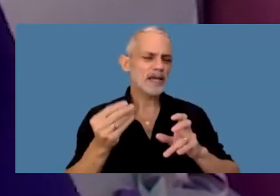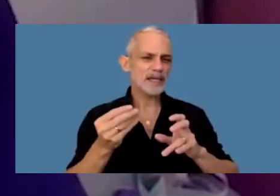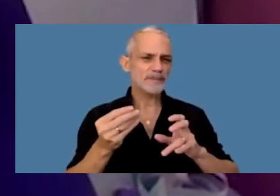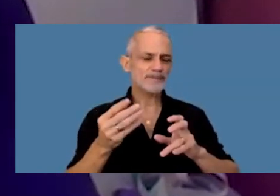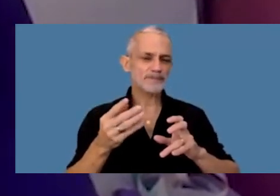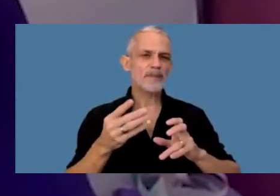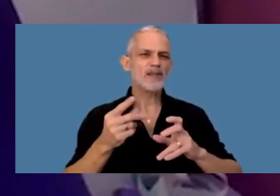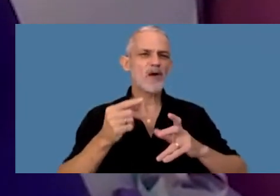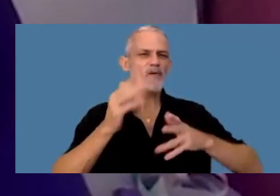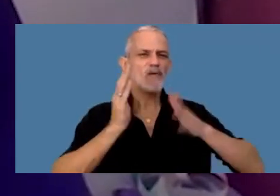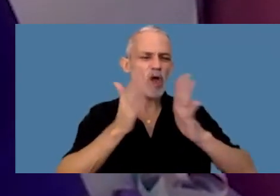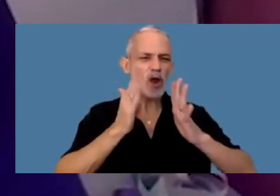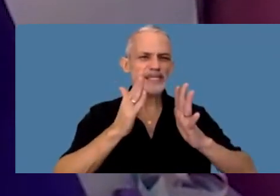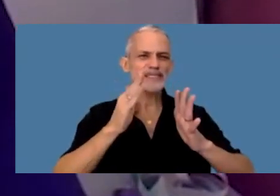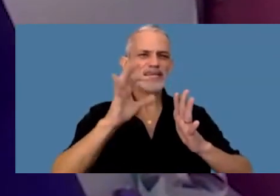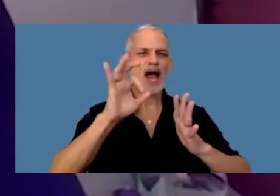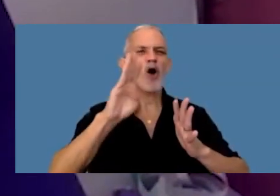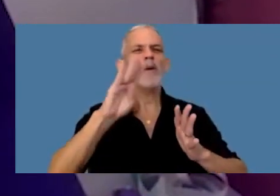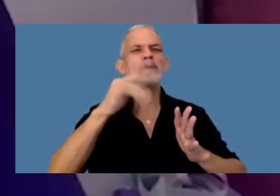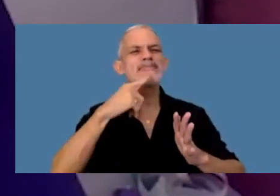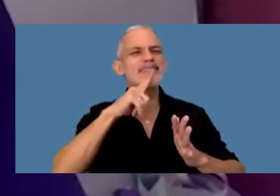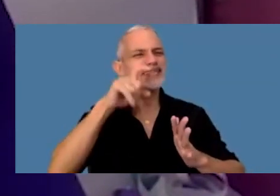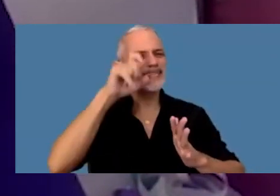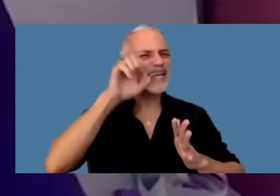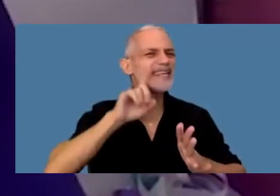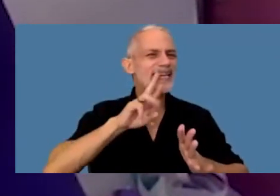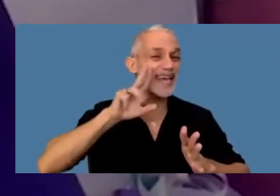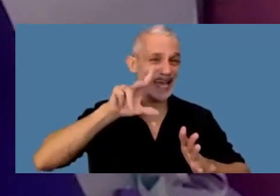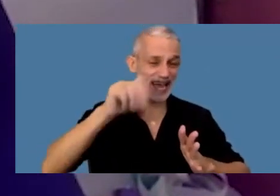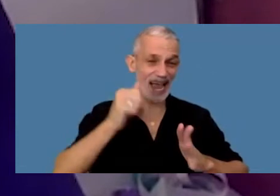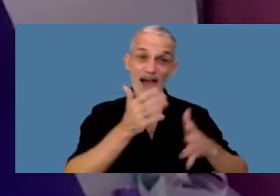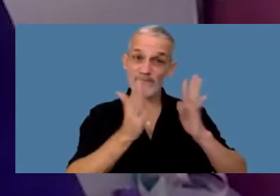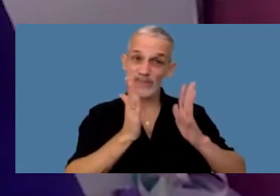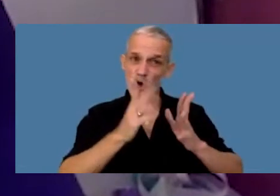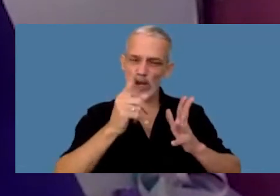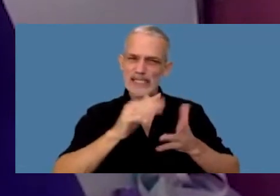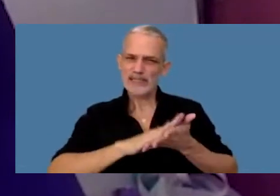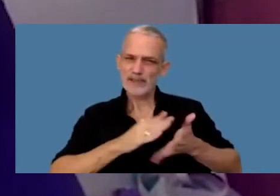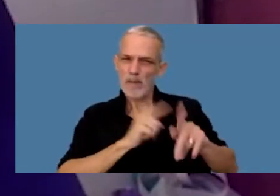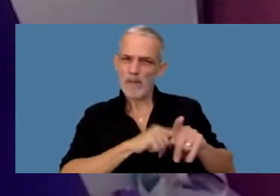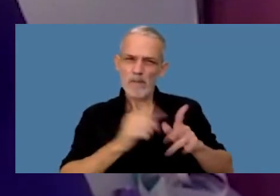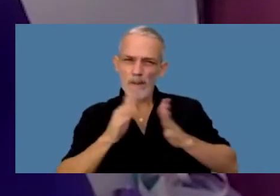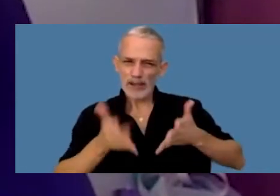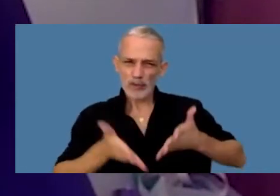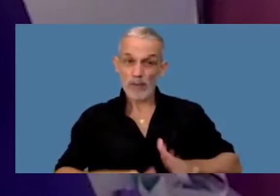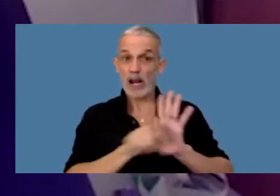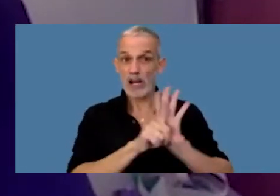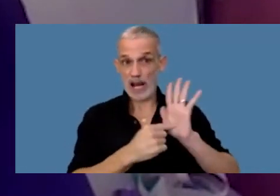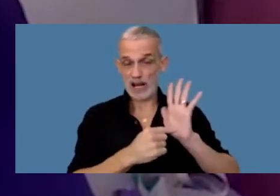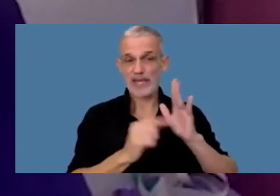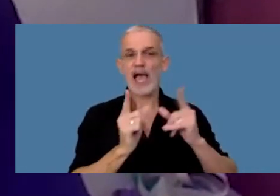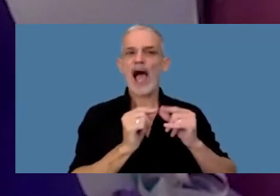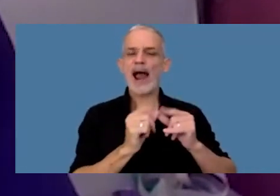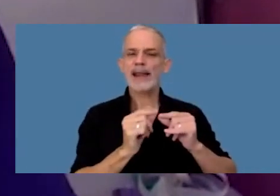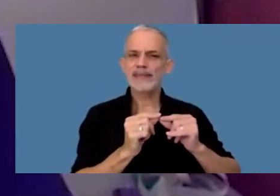un acceso continuado. No existe esto de las horas de visita para un recién nacido.